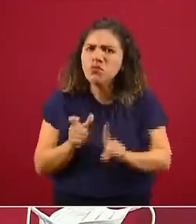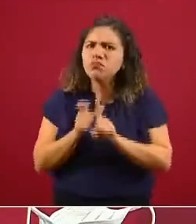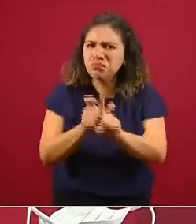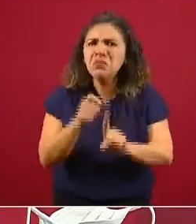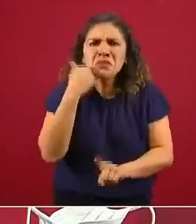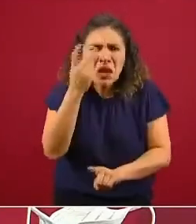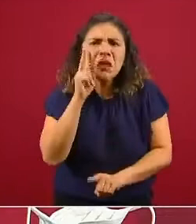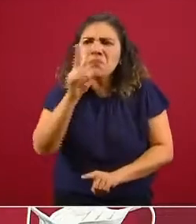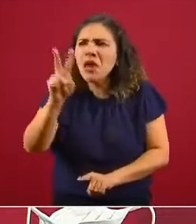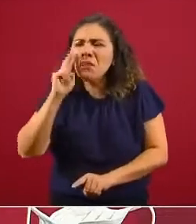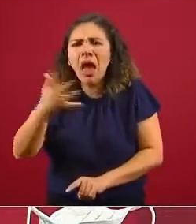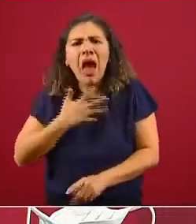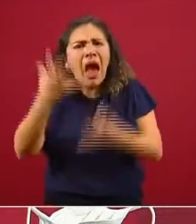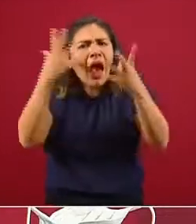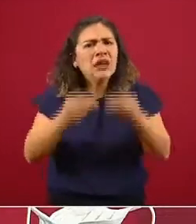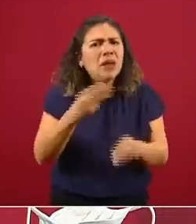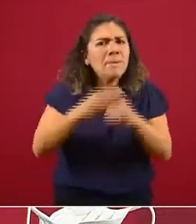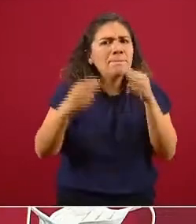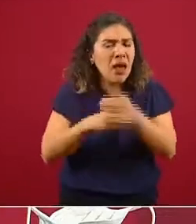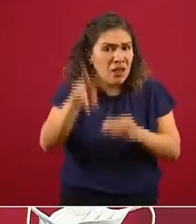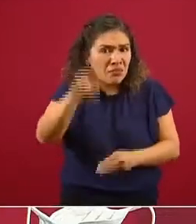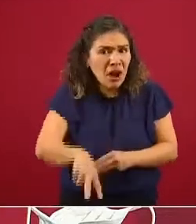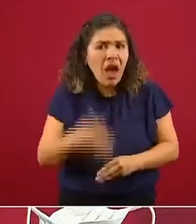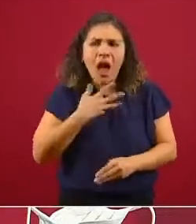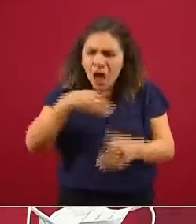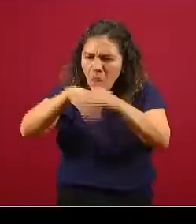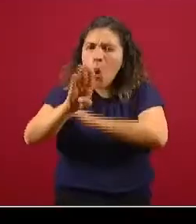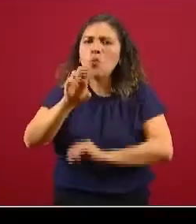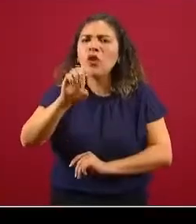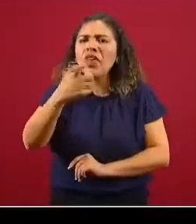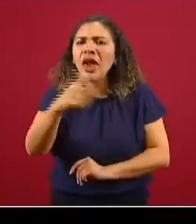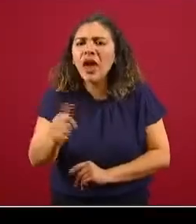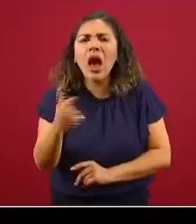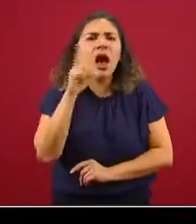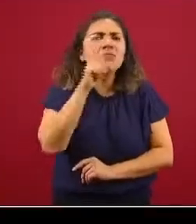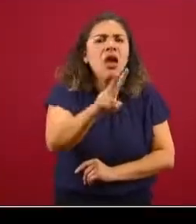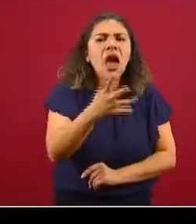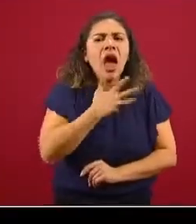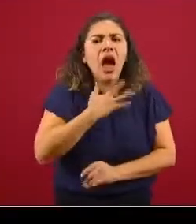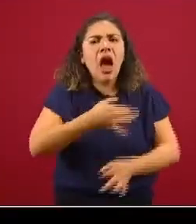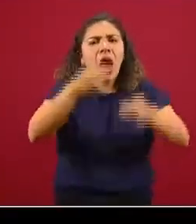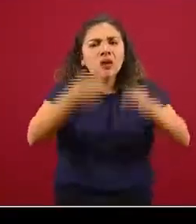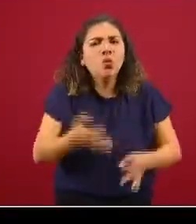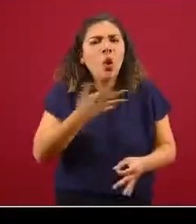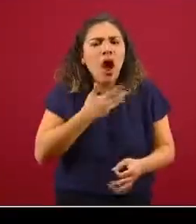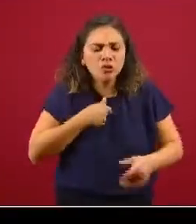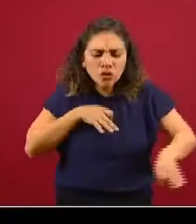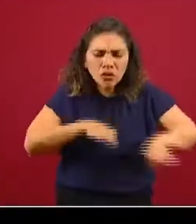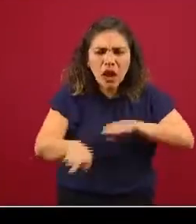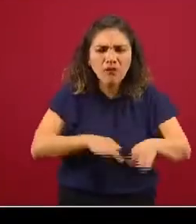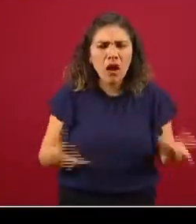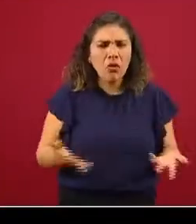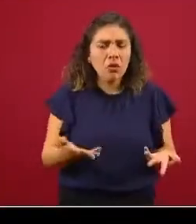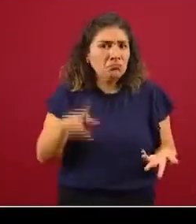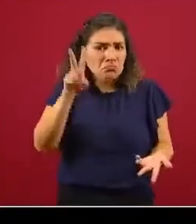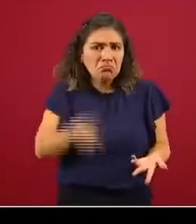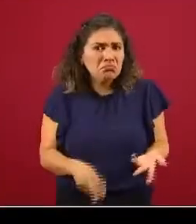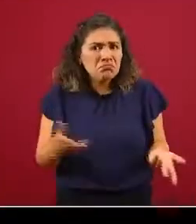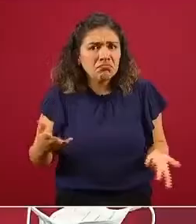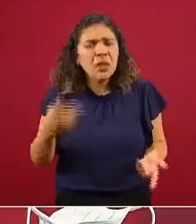la cantidad de material que hay, que viera las bodegas, que viera lo que realmente hacemos y digo,